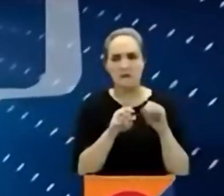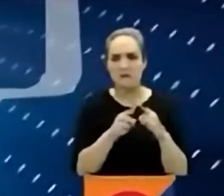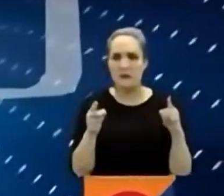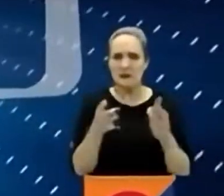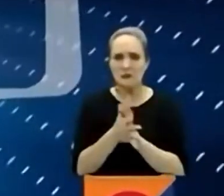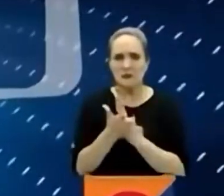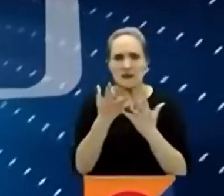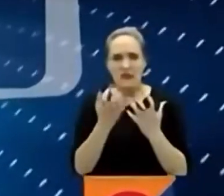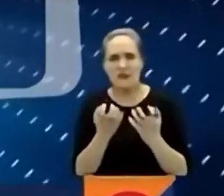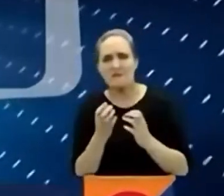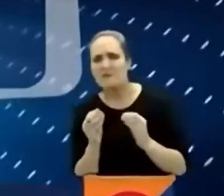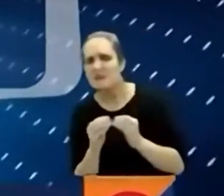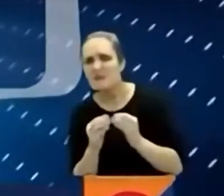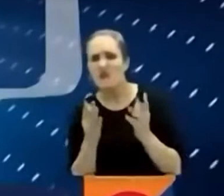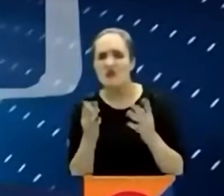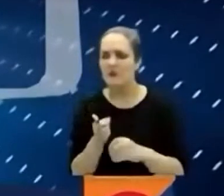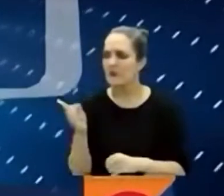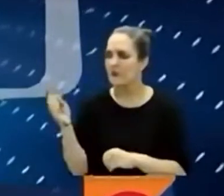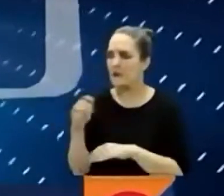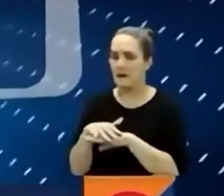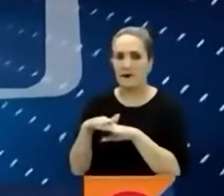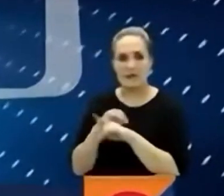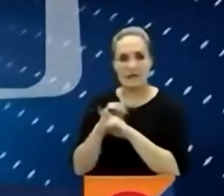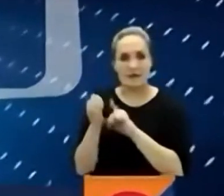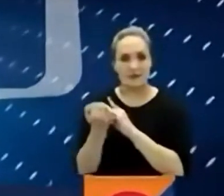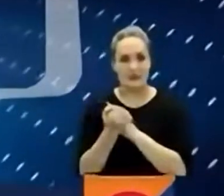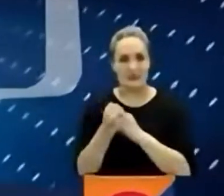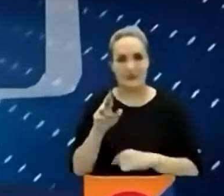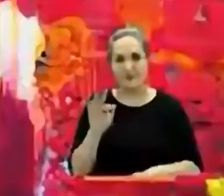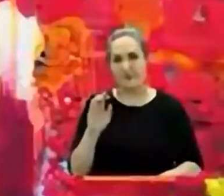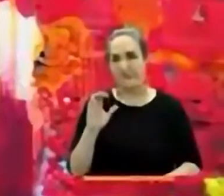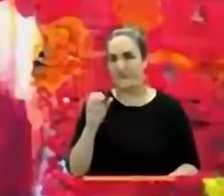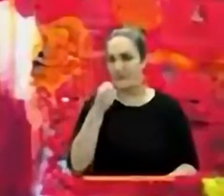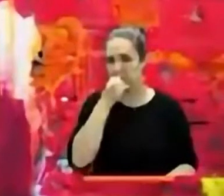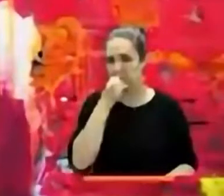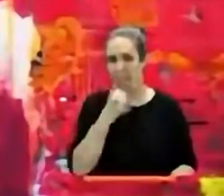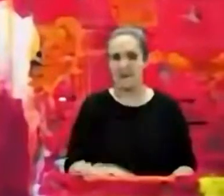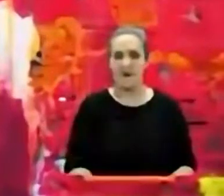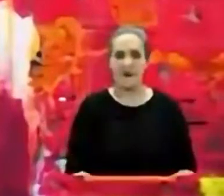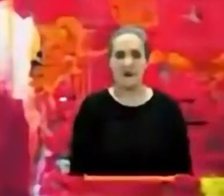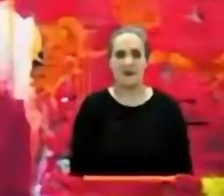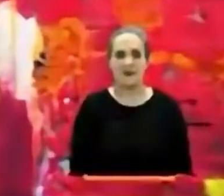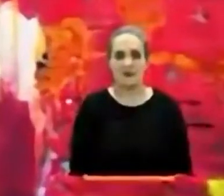24/7, nos encuentra en todas nuestras redes sociales como RTVC Noticias.